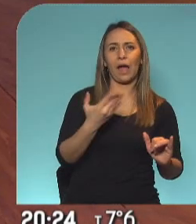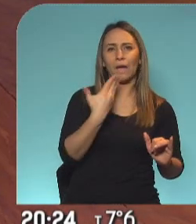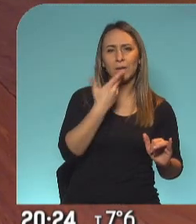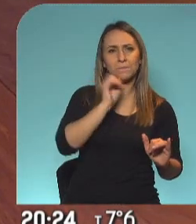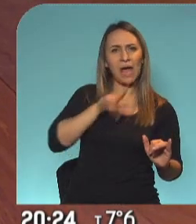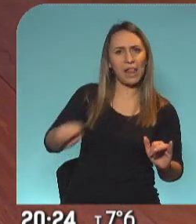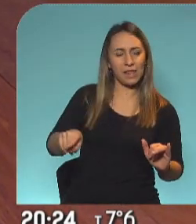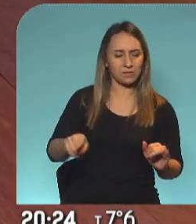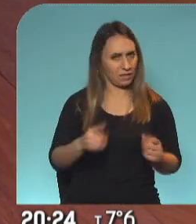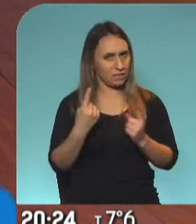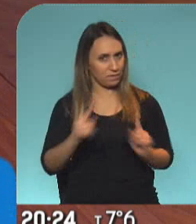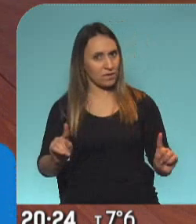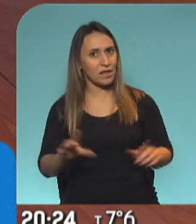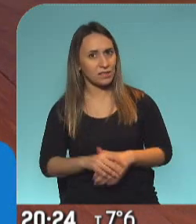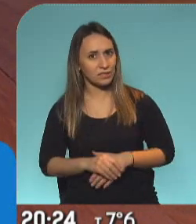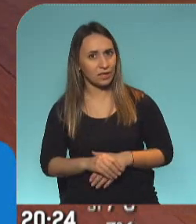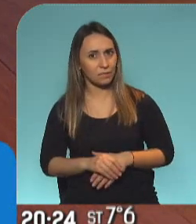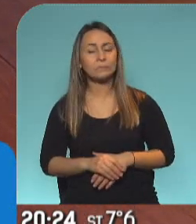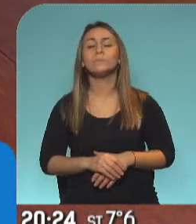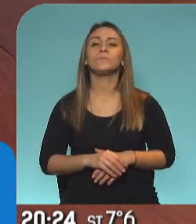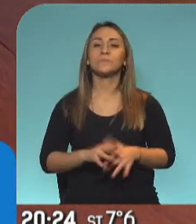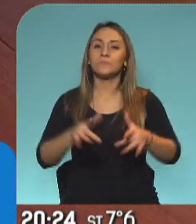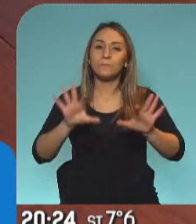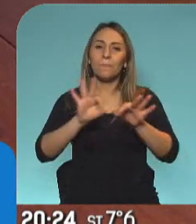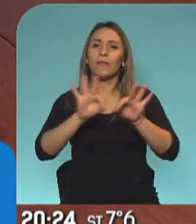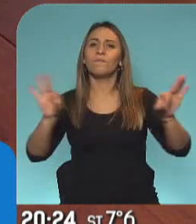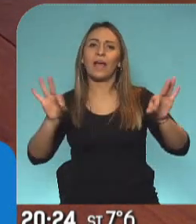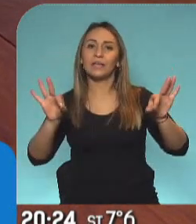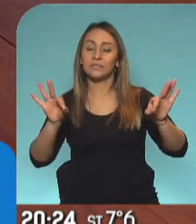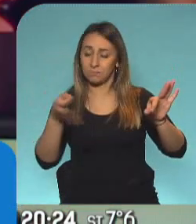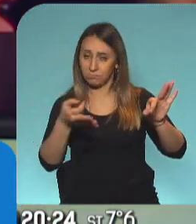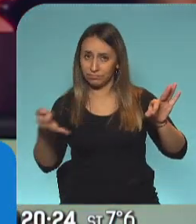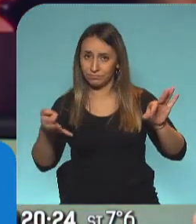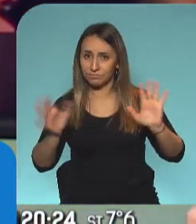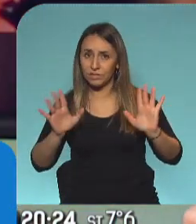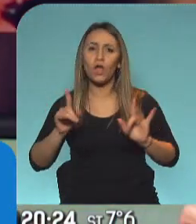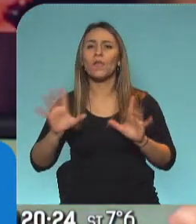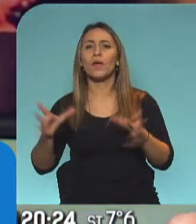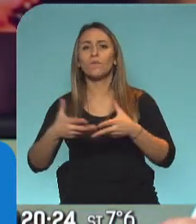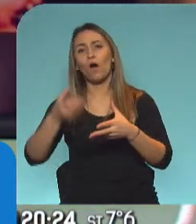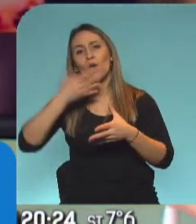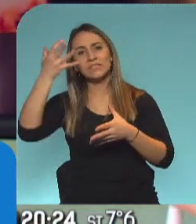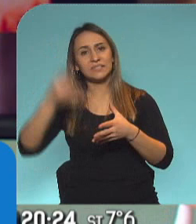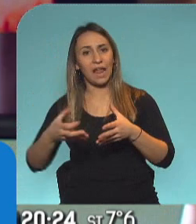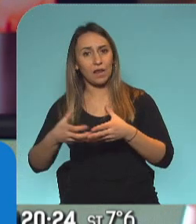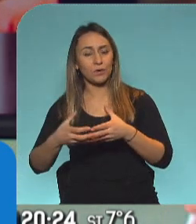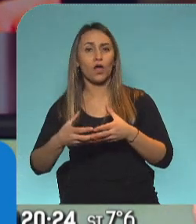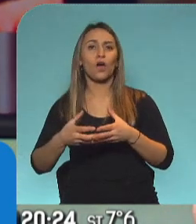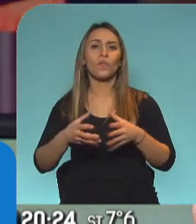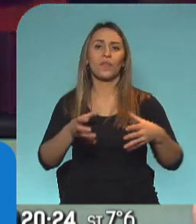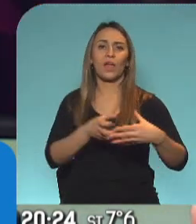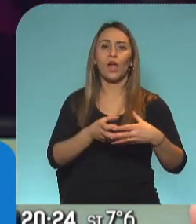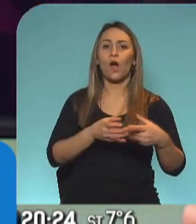Quizás una frase muy prudente, muy atinada, haya sido de alguien no del oficialismo, sino de alguien de la oposición, como